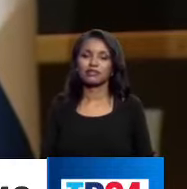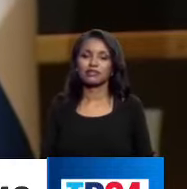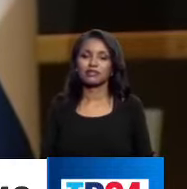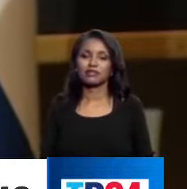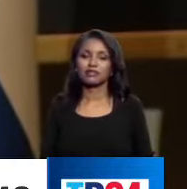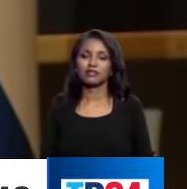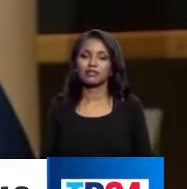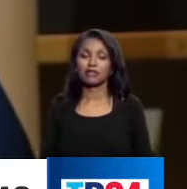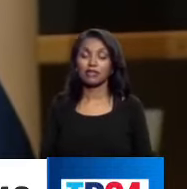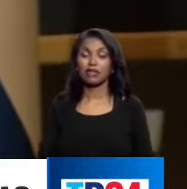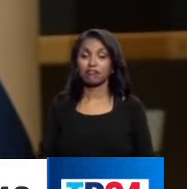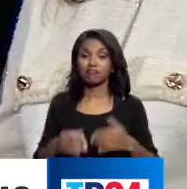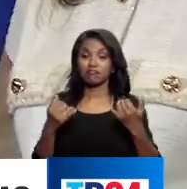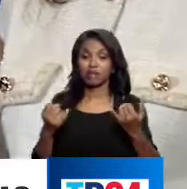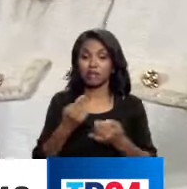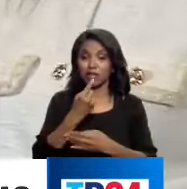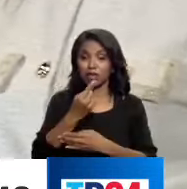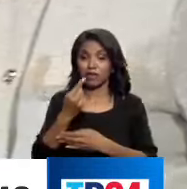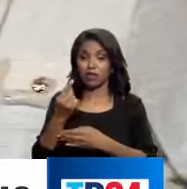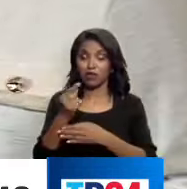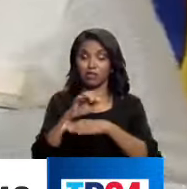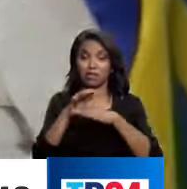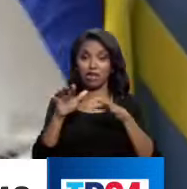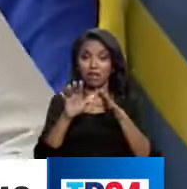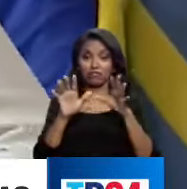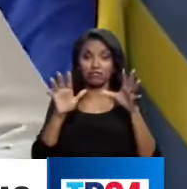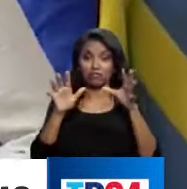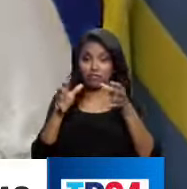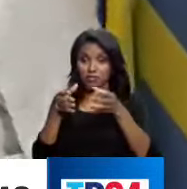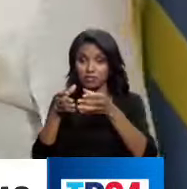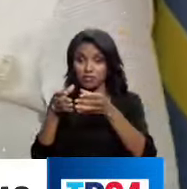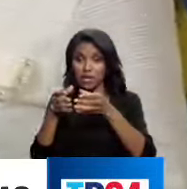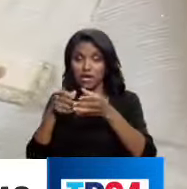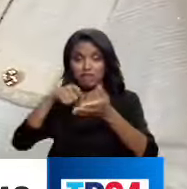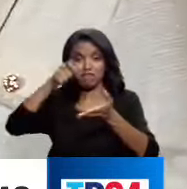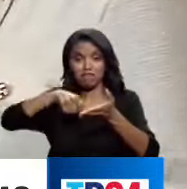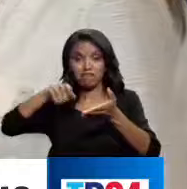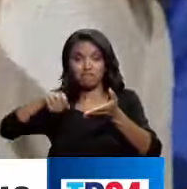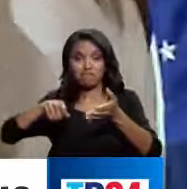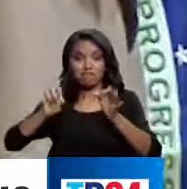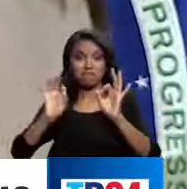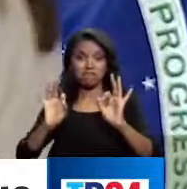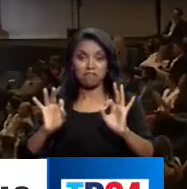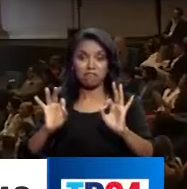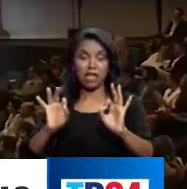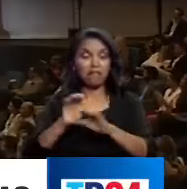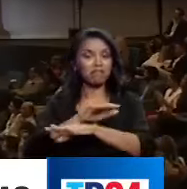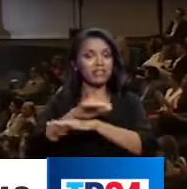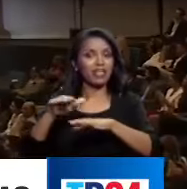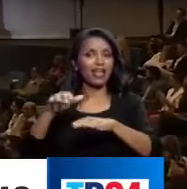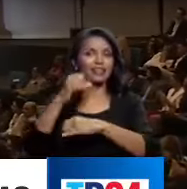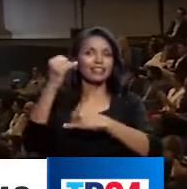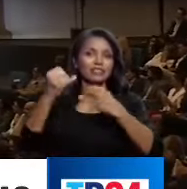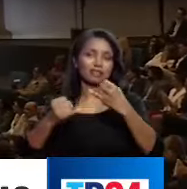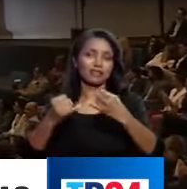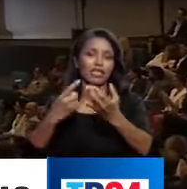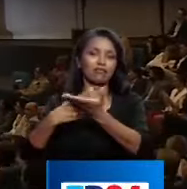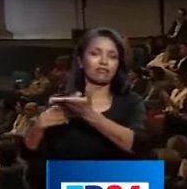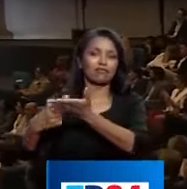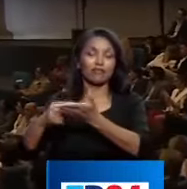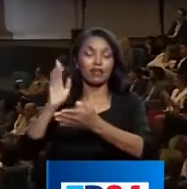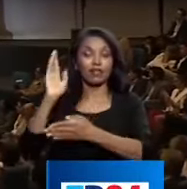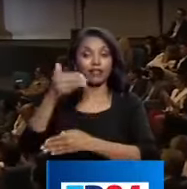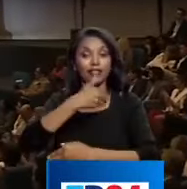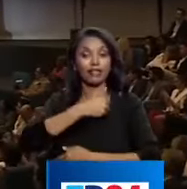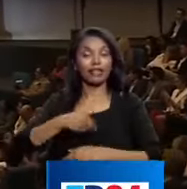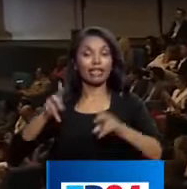Y con las conclusiones de cada candidato y la firma de este compromiso, ponemos punto final a este debate